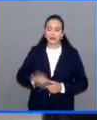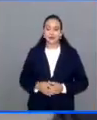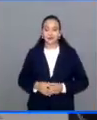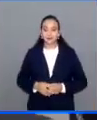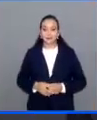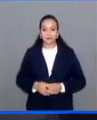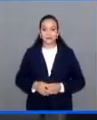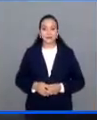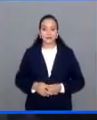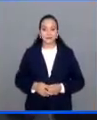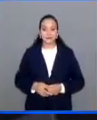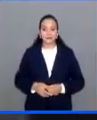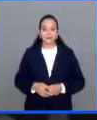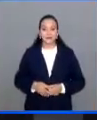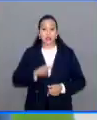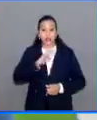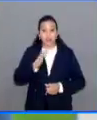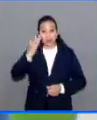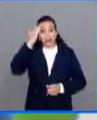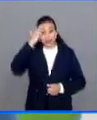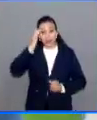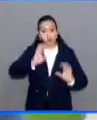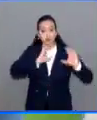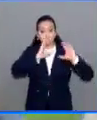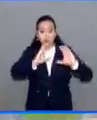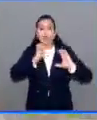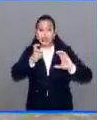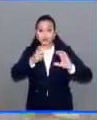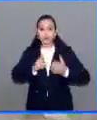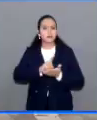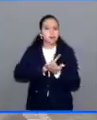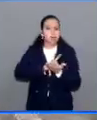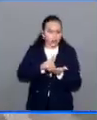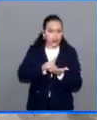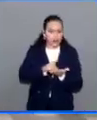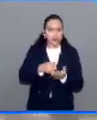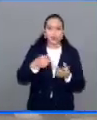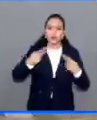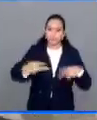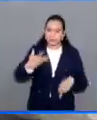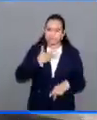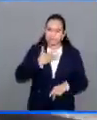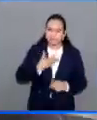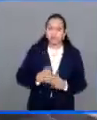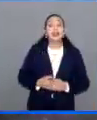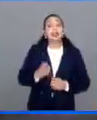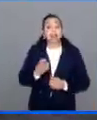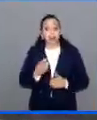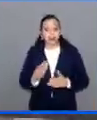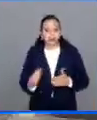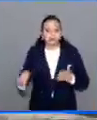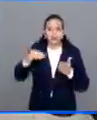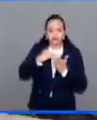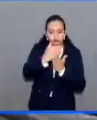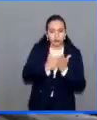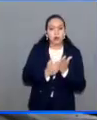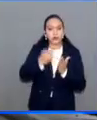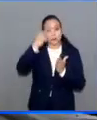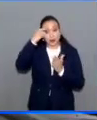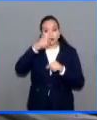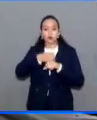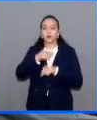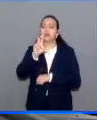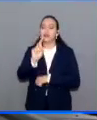El reconocimiento del cuidado como un derecho autónomo es una de las grandes aportaciones de la opinión consultiva número 31 de la